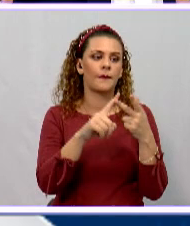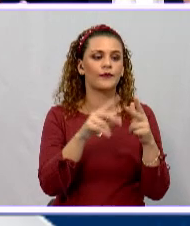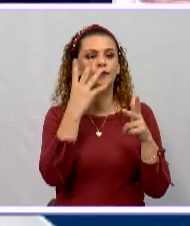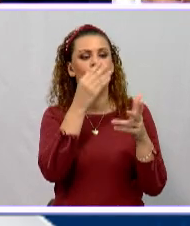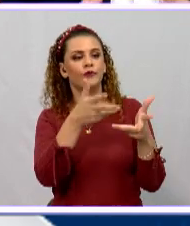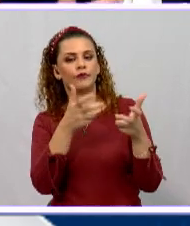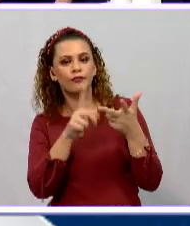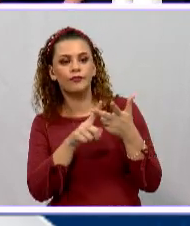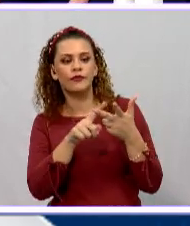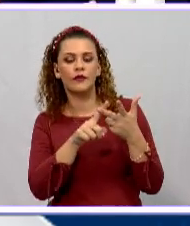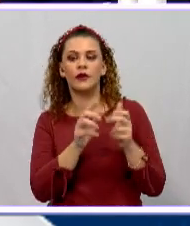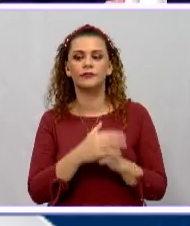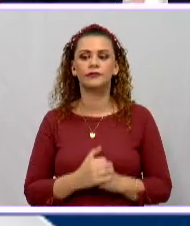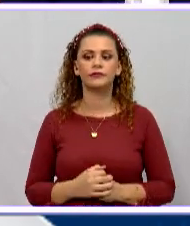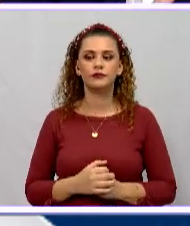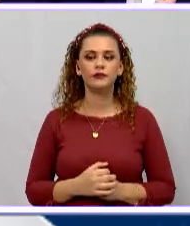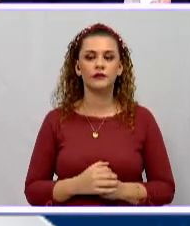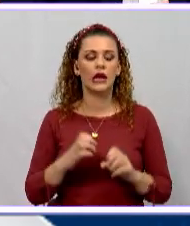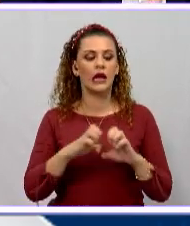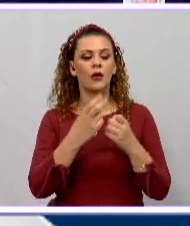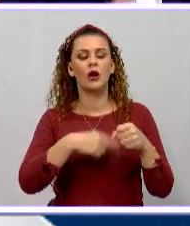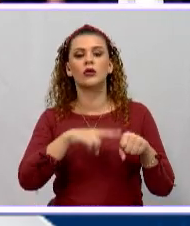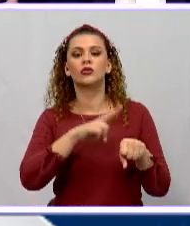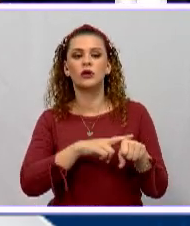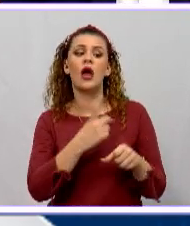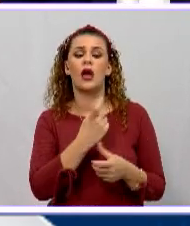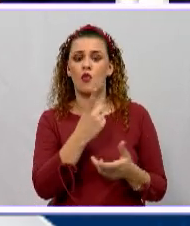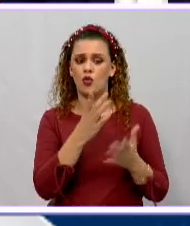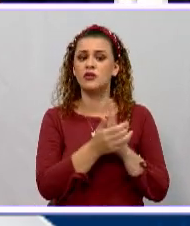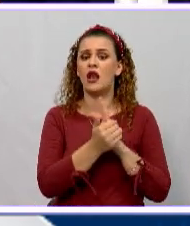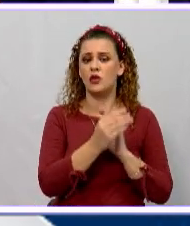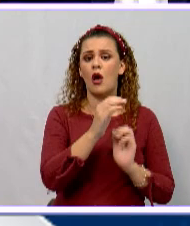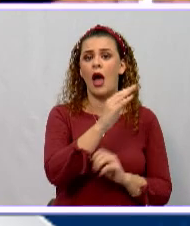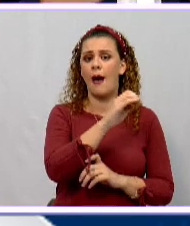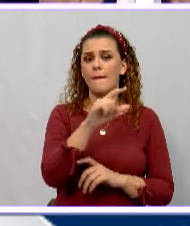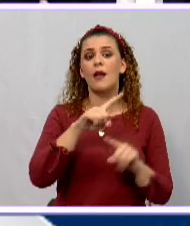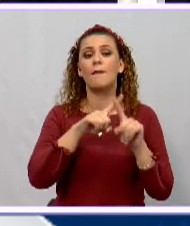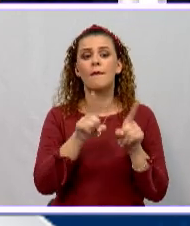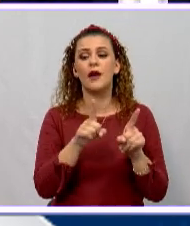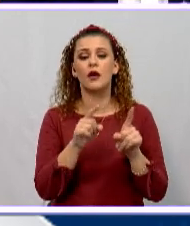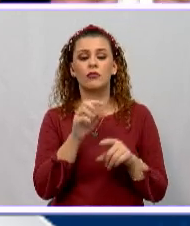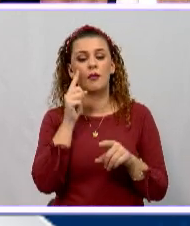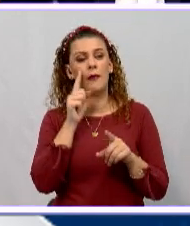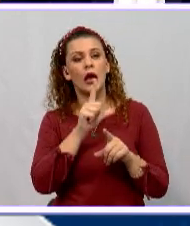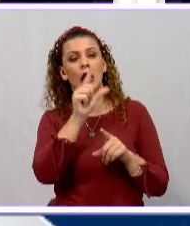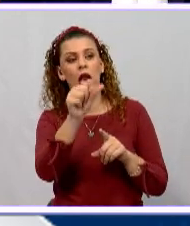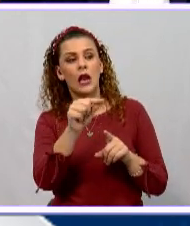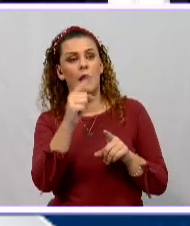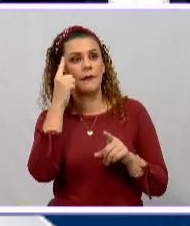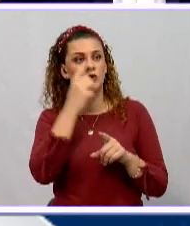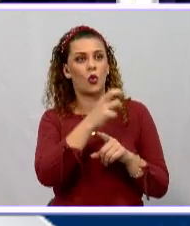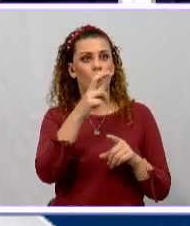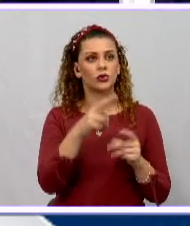atractivo a la liga nacional Le hace falta un talento como Campbell pero poniendo la luz larga y pensando en selección